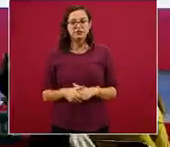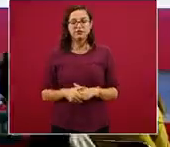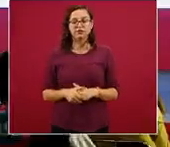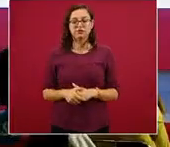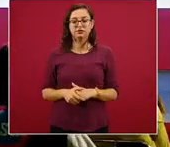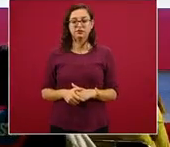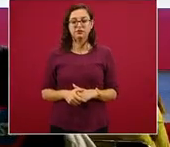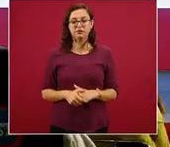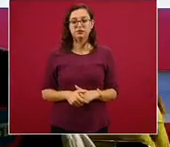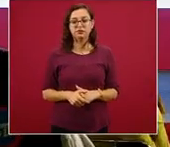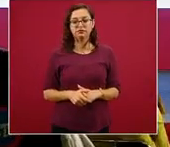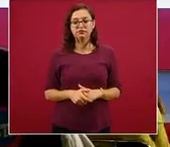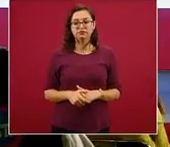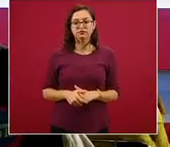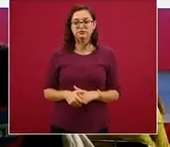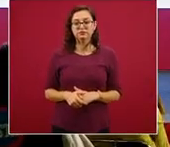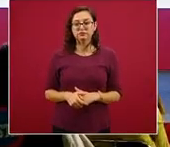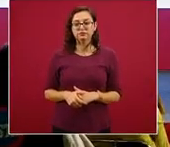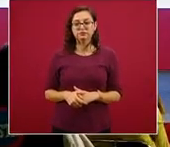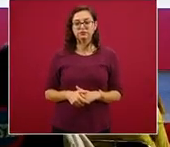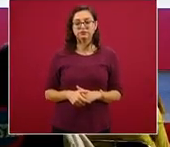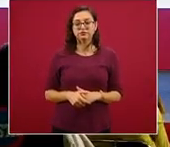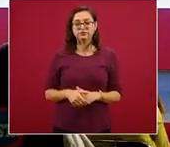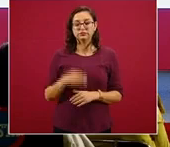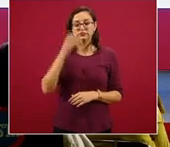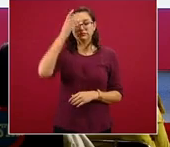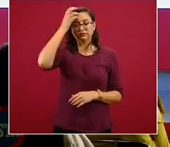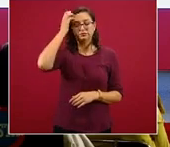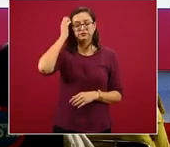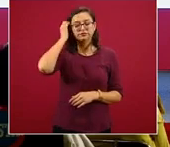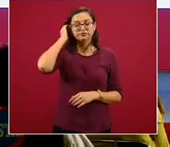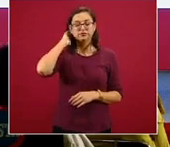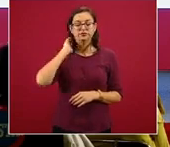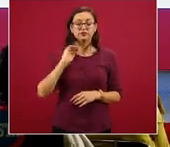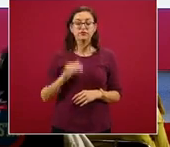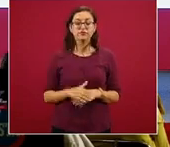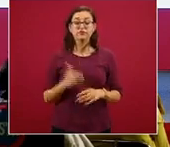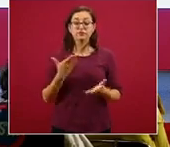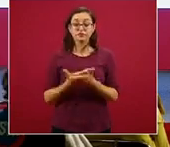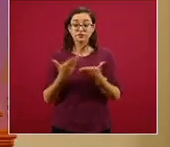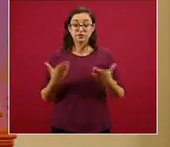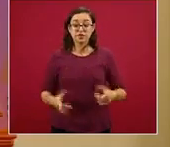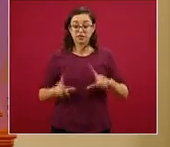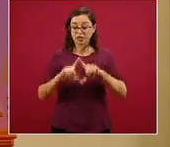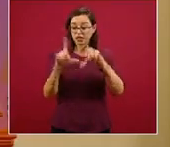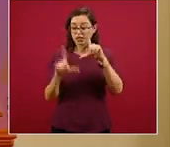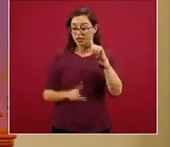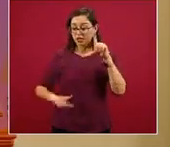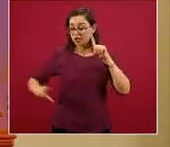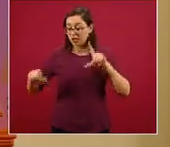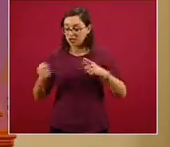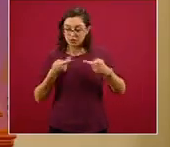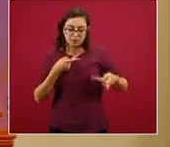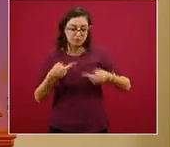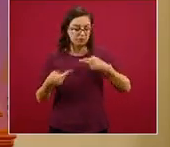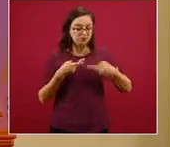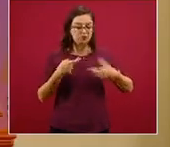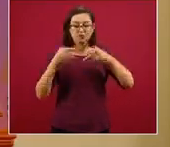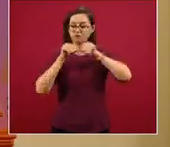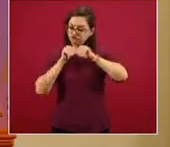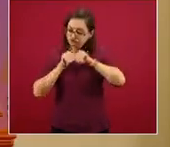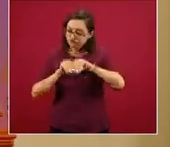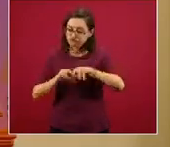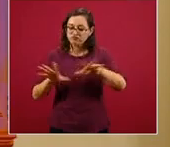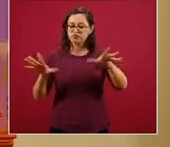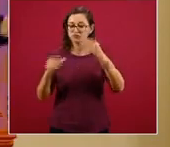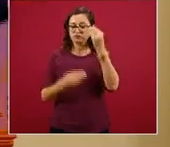¿Qué acciones estamos planteando en el marco de la Estrategia Nacional de Alimentación Saludable instruida por el